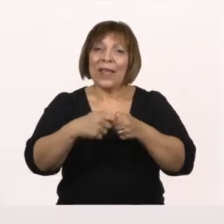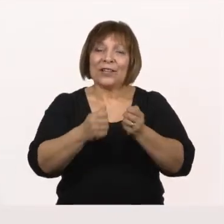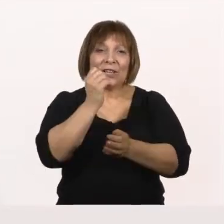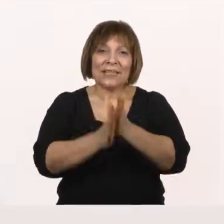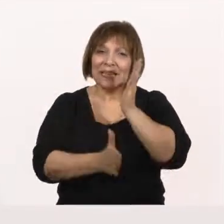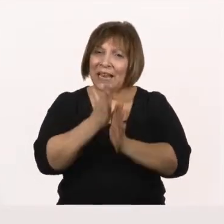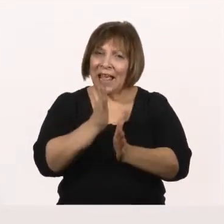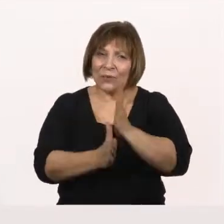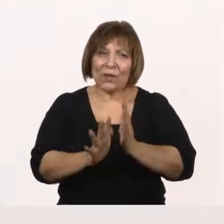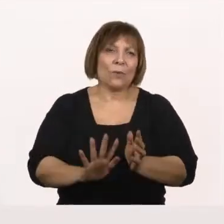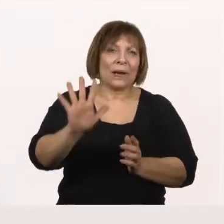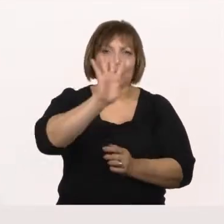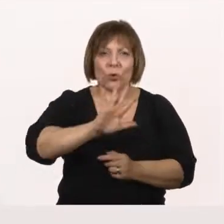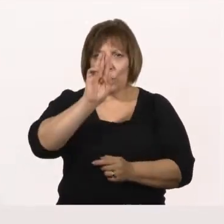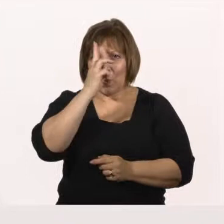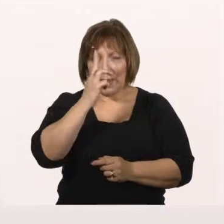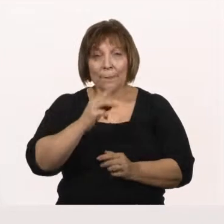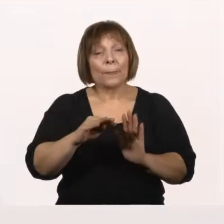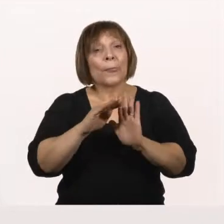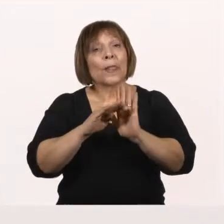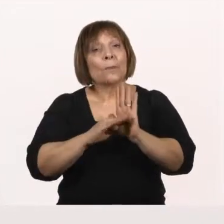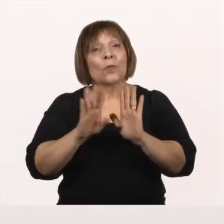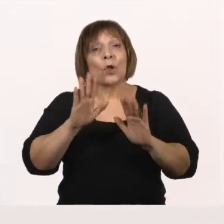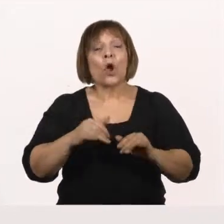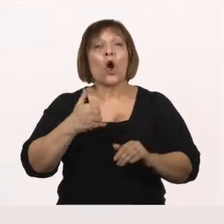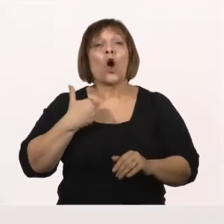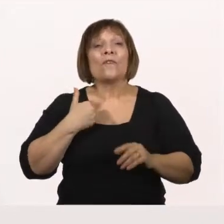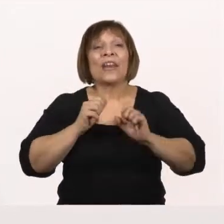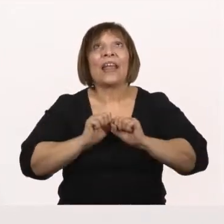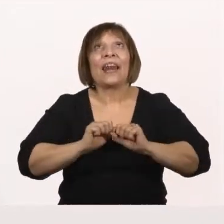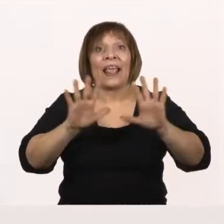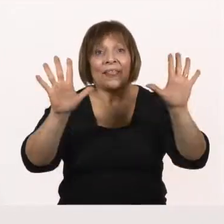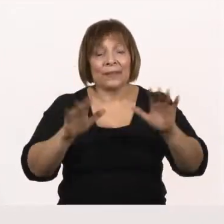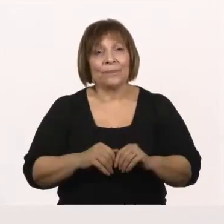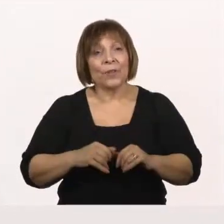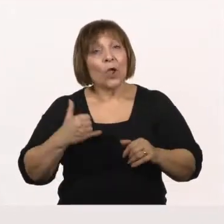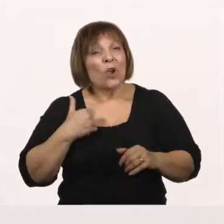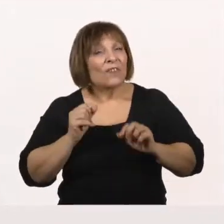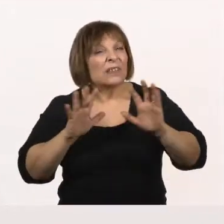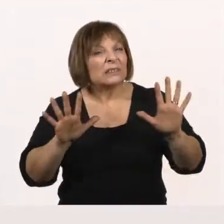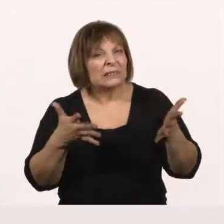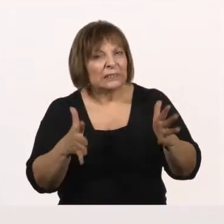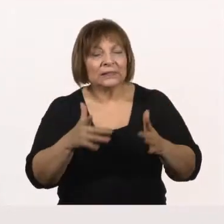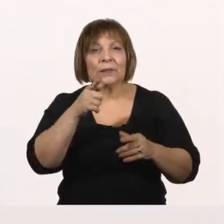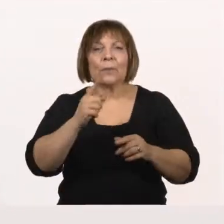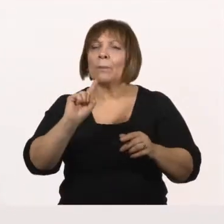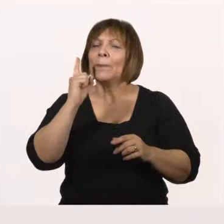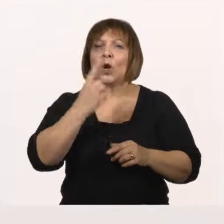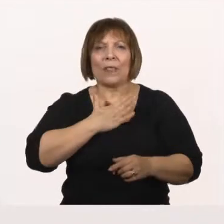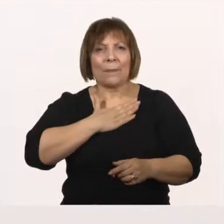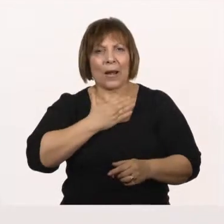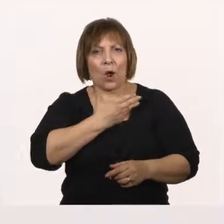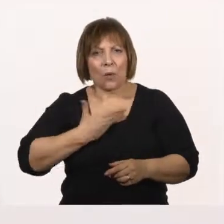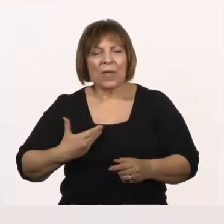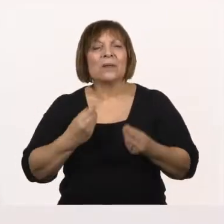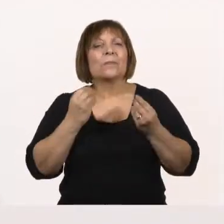gratuito se extendió a todo el país. Programa Jóvenes en Red. Jóvenes en Red es un programa prioritario del